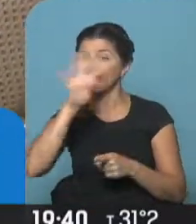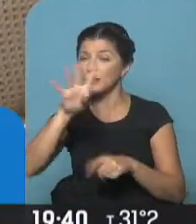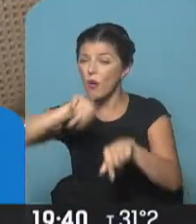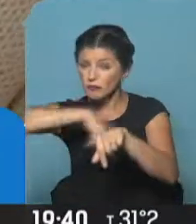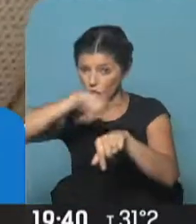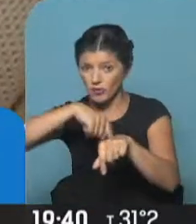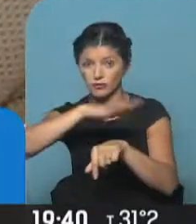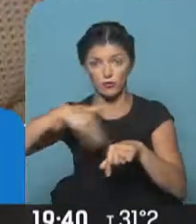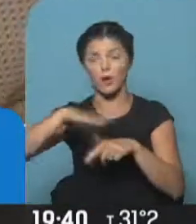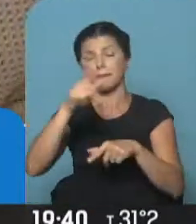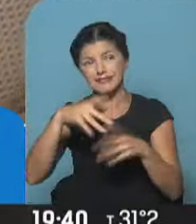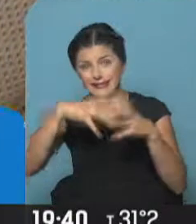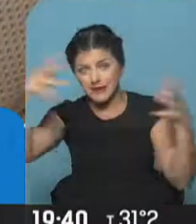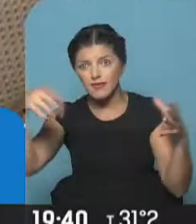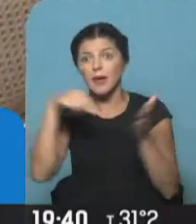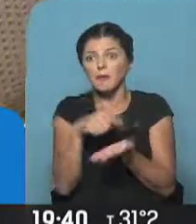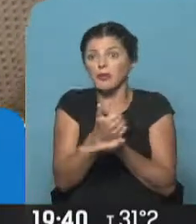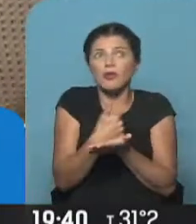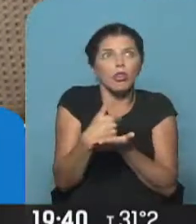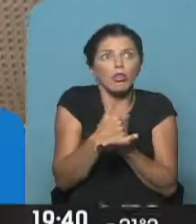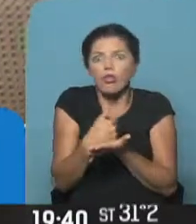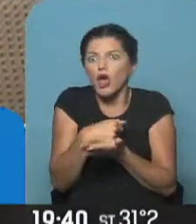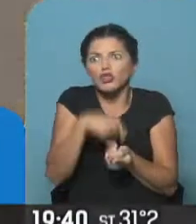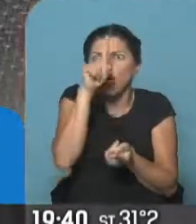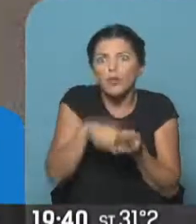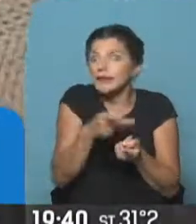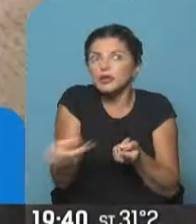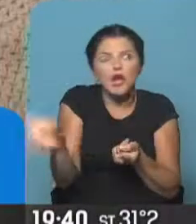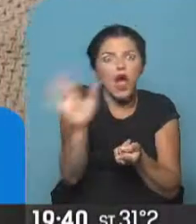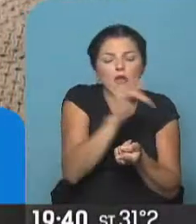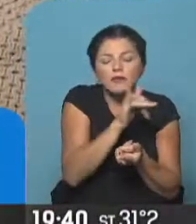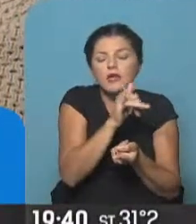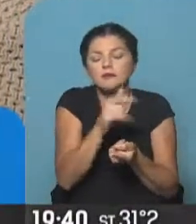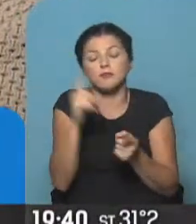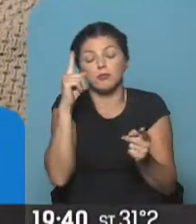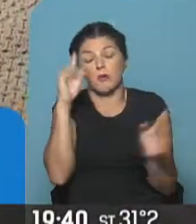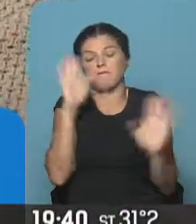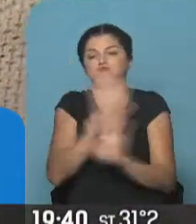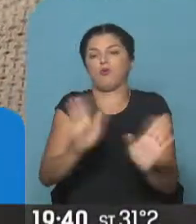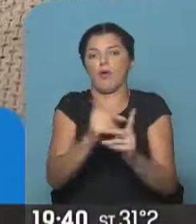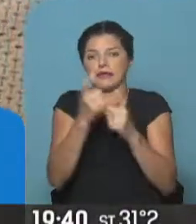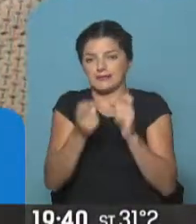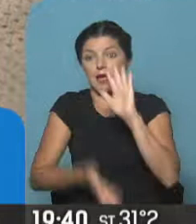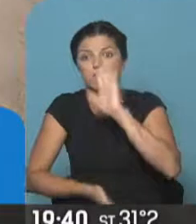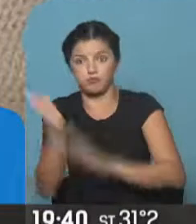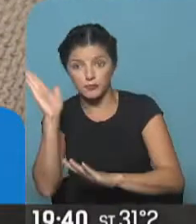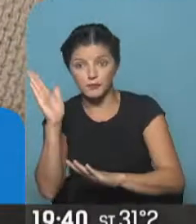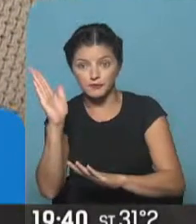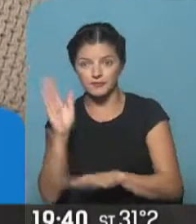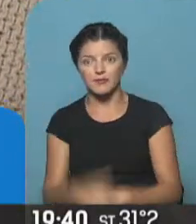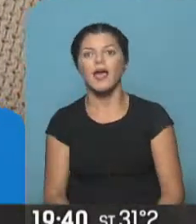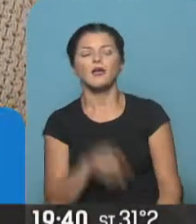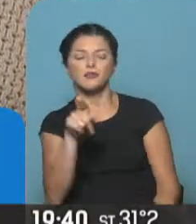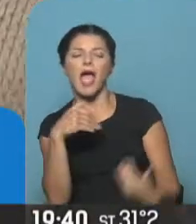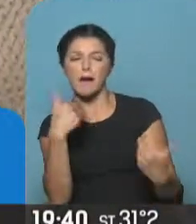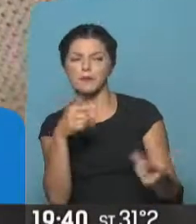quieras, vos vas a decir, por favor, sáquenme a hacer algo, lo que sea. Ahí empieza a veces el servicio a aprovechar y le dice a alguien, bueno, vení a